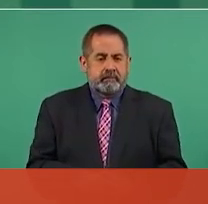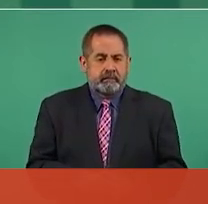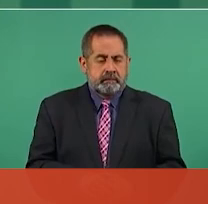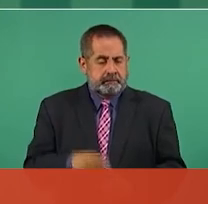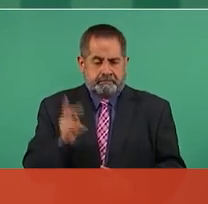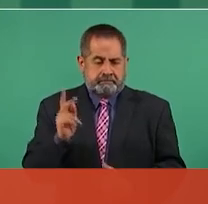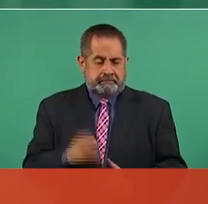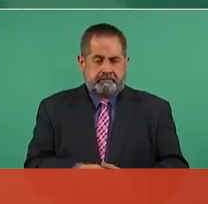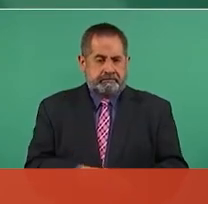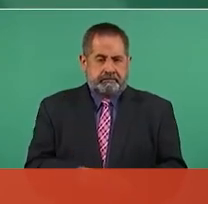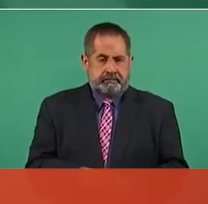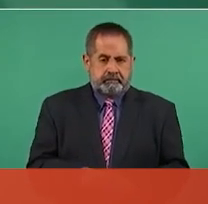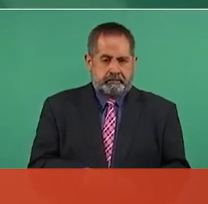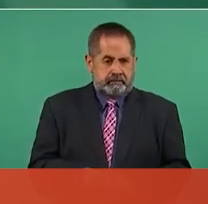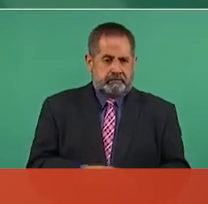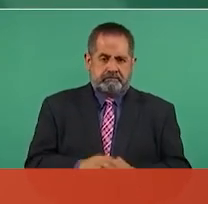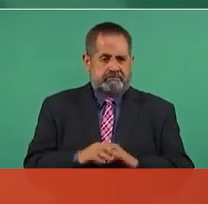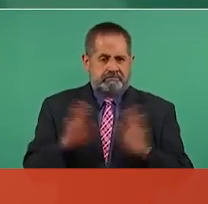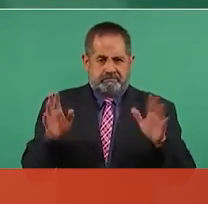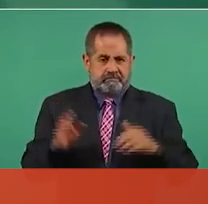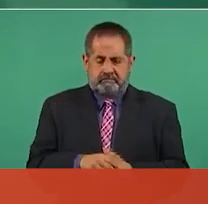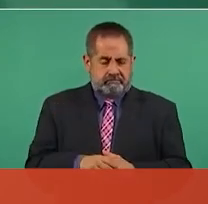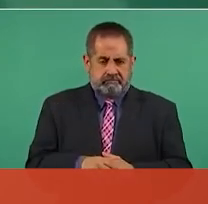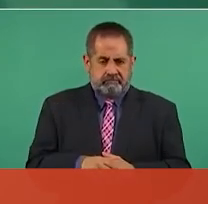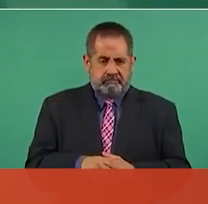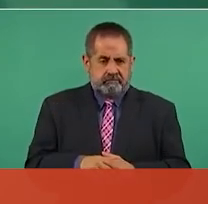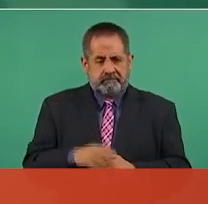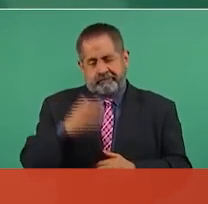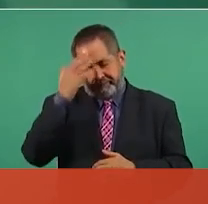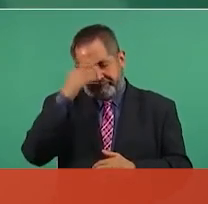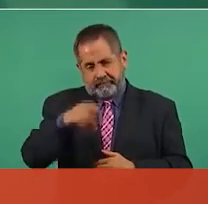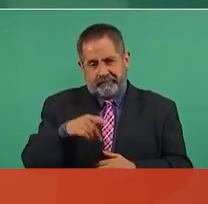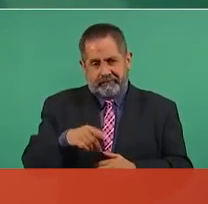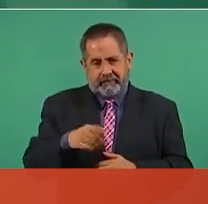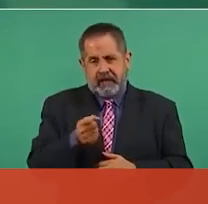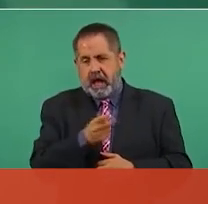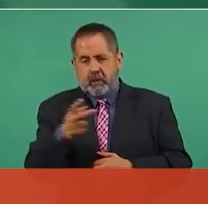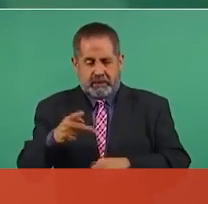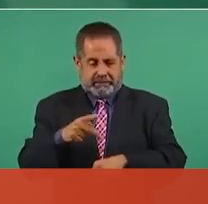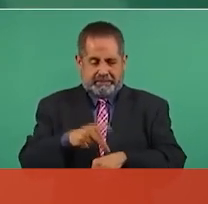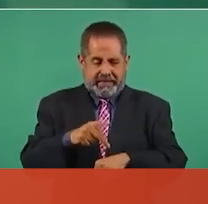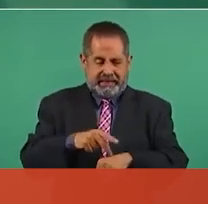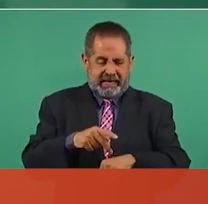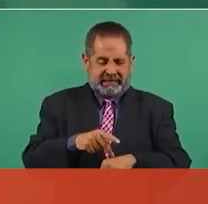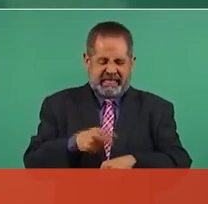etcétera. Pero hasta las piedras cambian de modo de parecer.